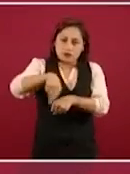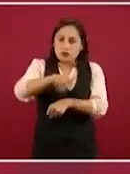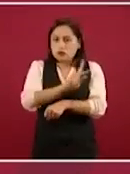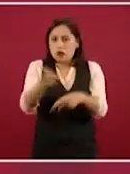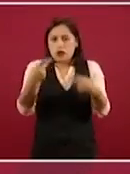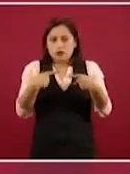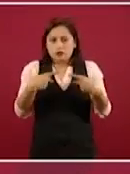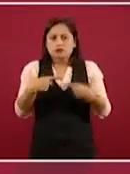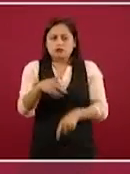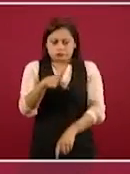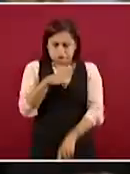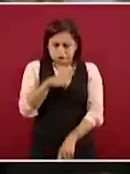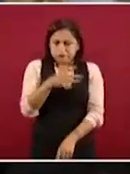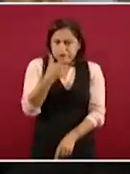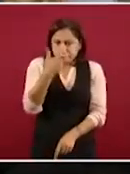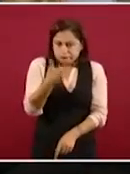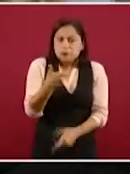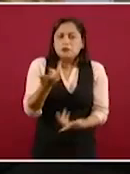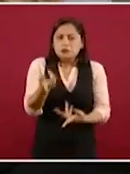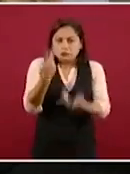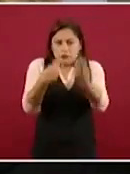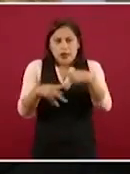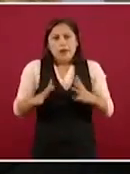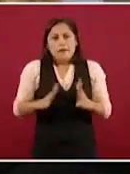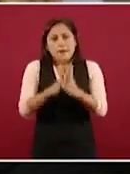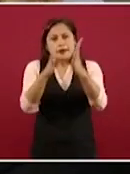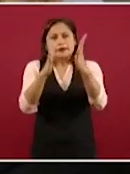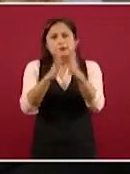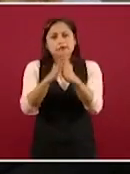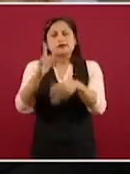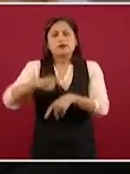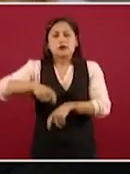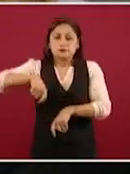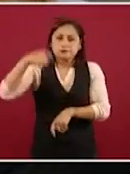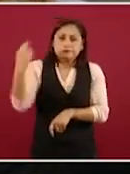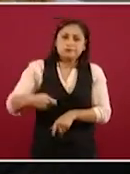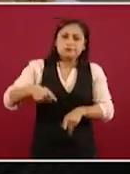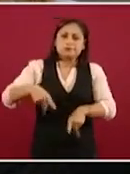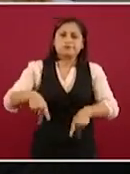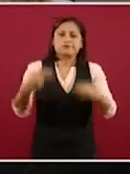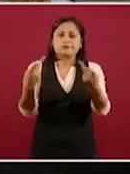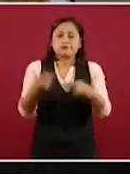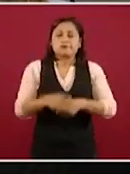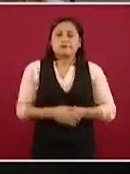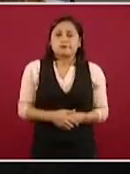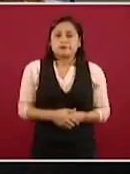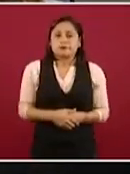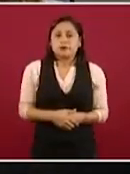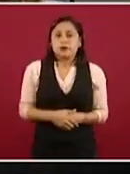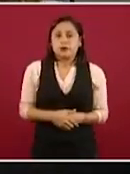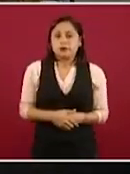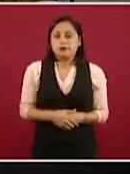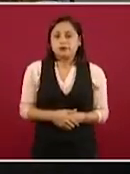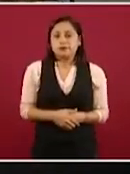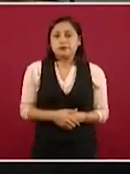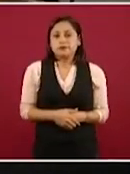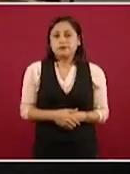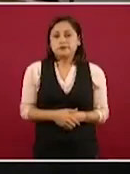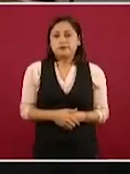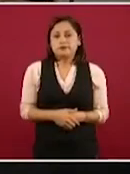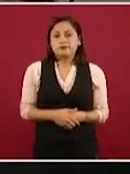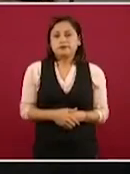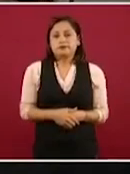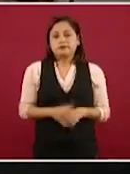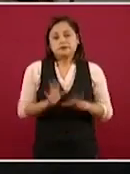posibilidad de que participen en las subastas. Esto es un